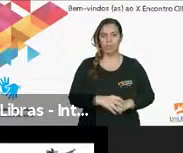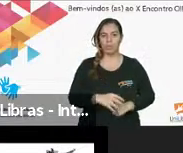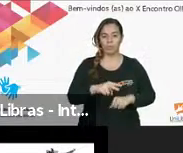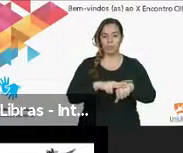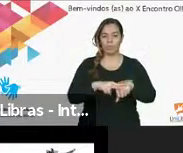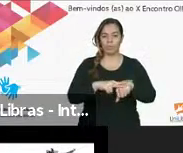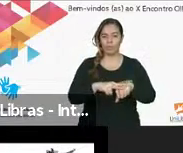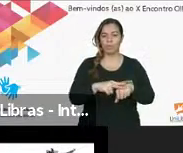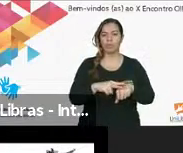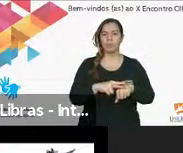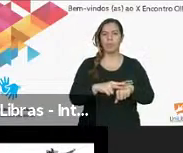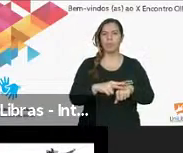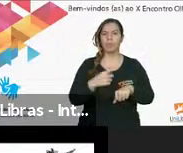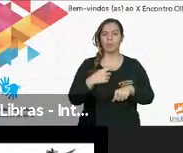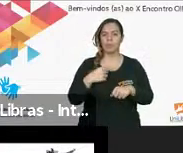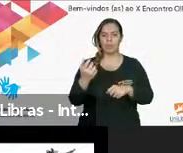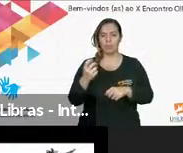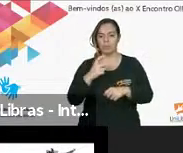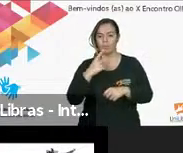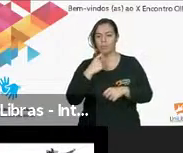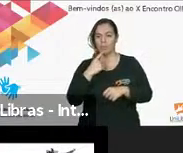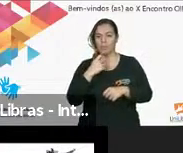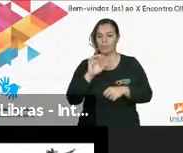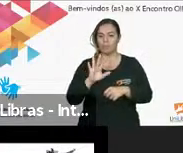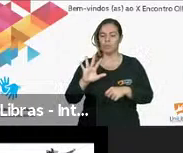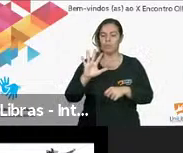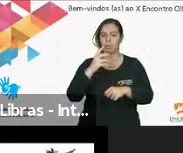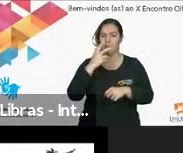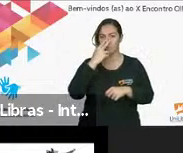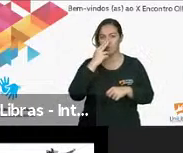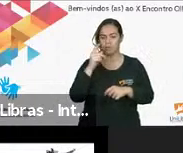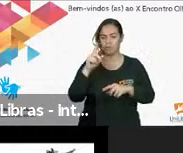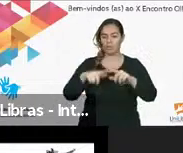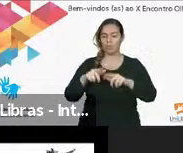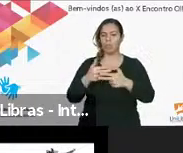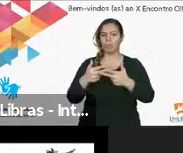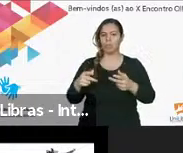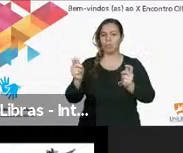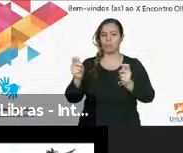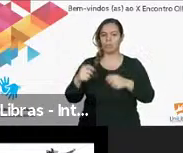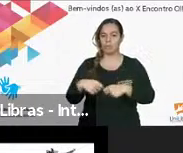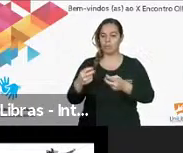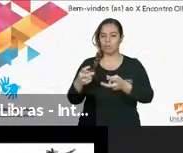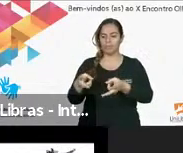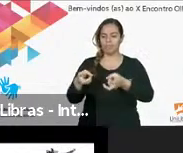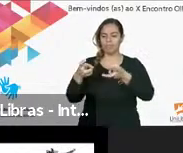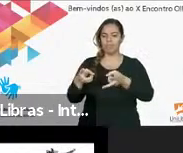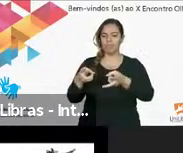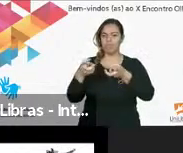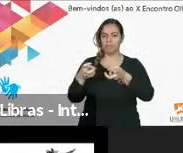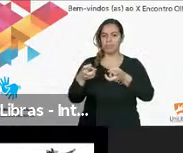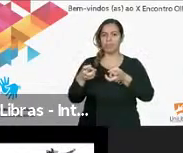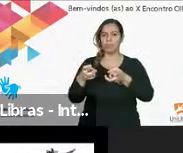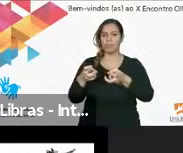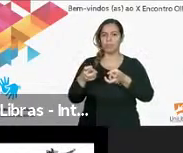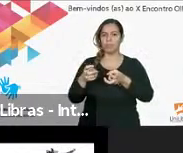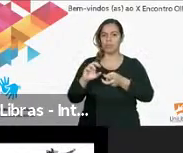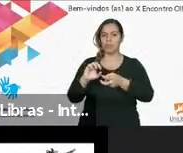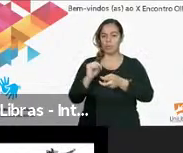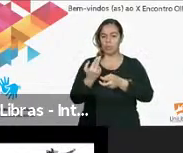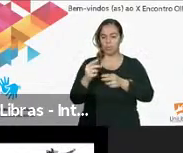estos objetos rojos. Fíjense este curioso objeto que puede ser atractor o